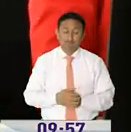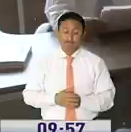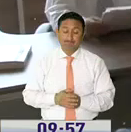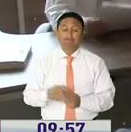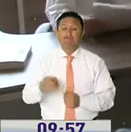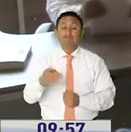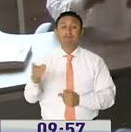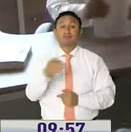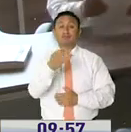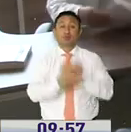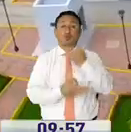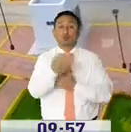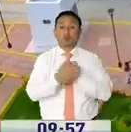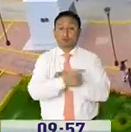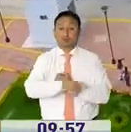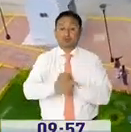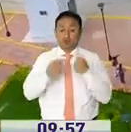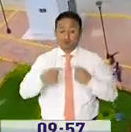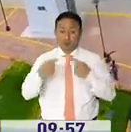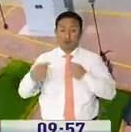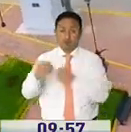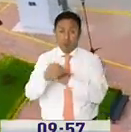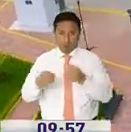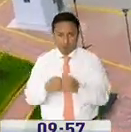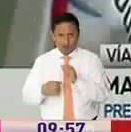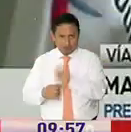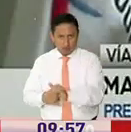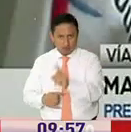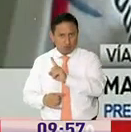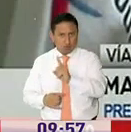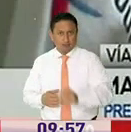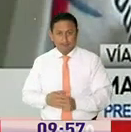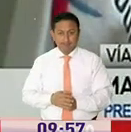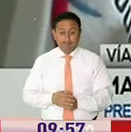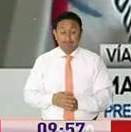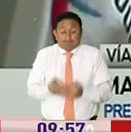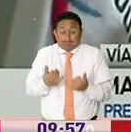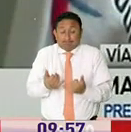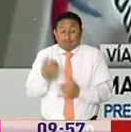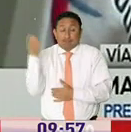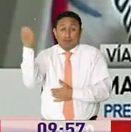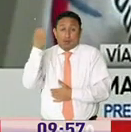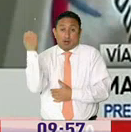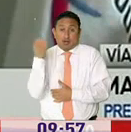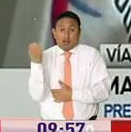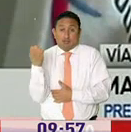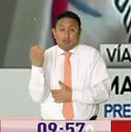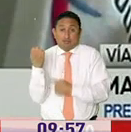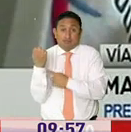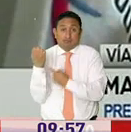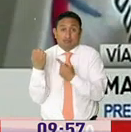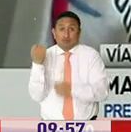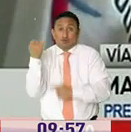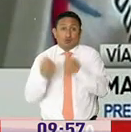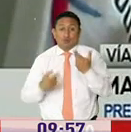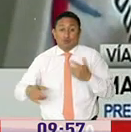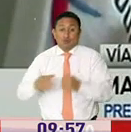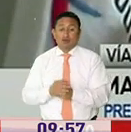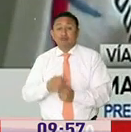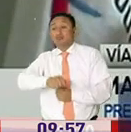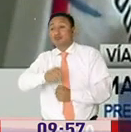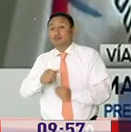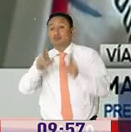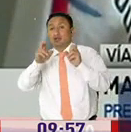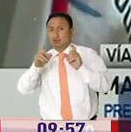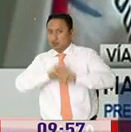los servidores judiciales no estarán todo el tiempo en las unidades. Dada la situación de emergencia, no podríamos atender otras